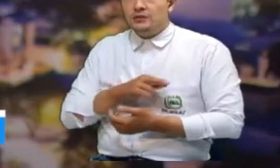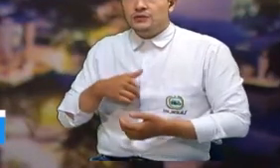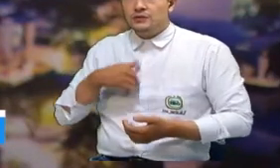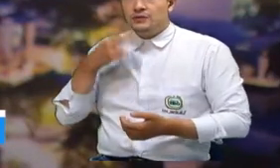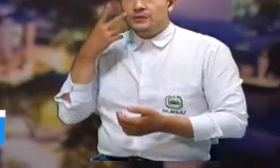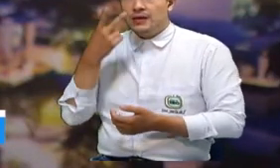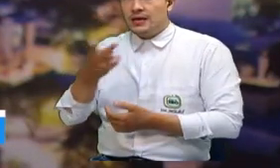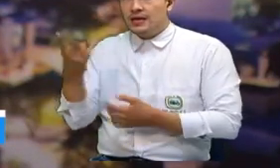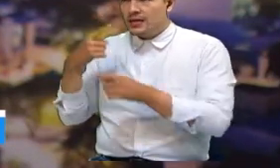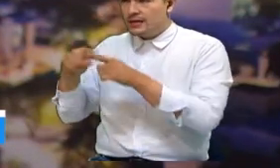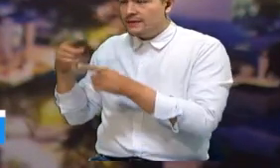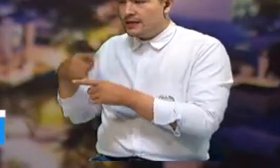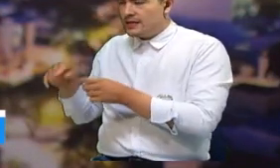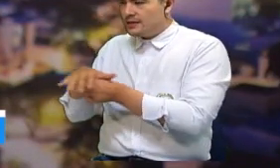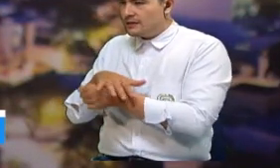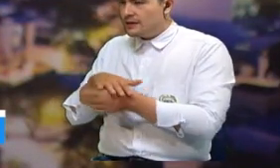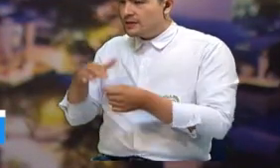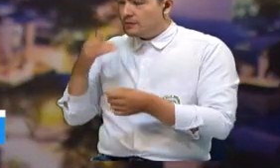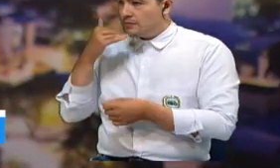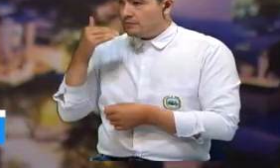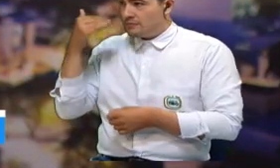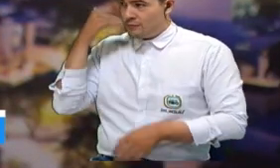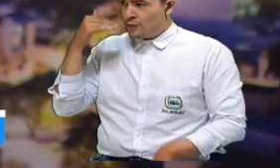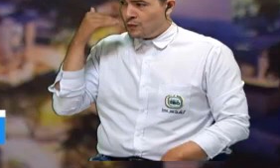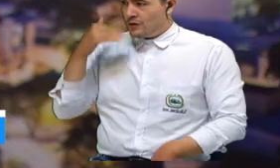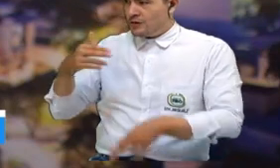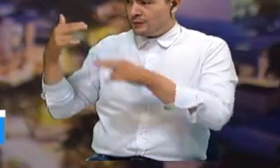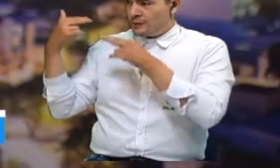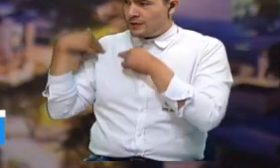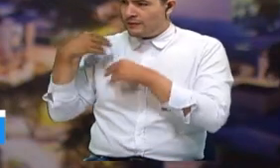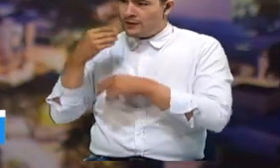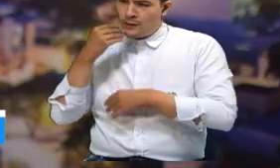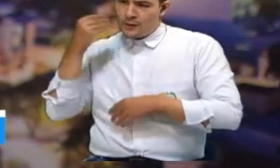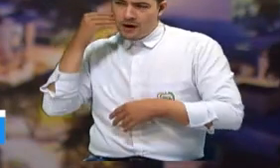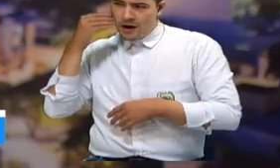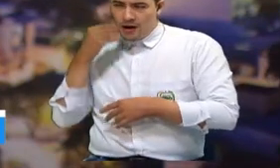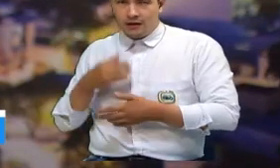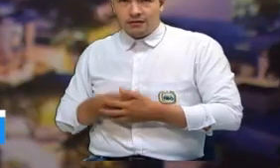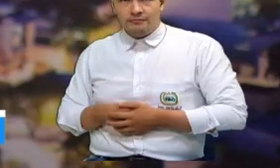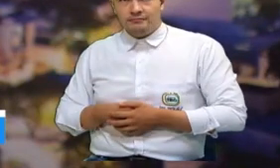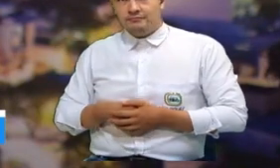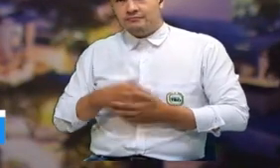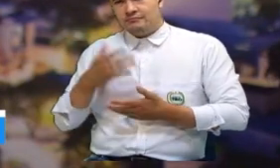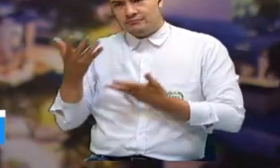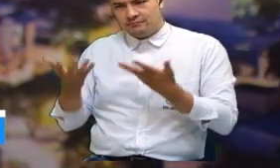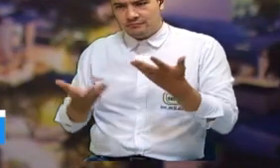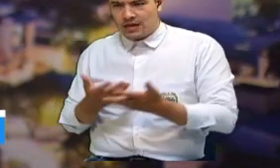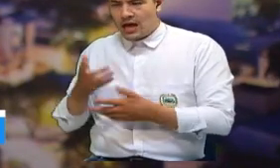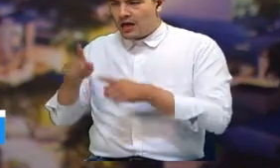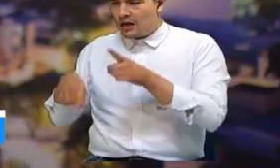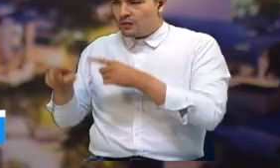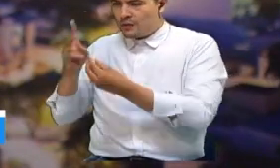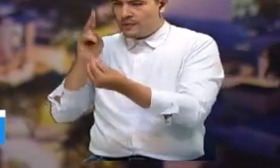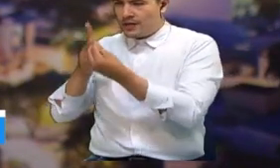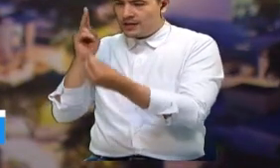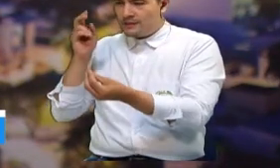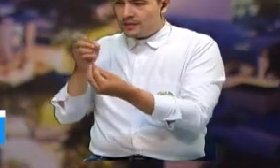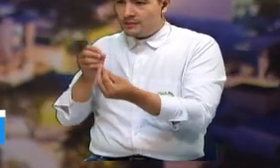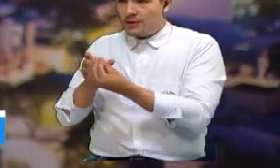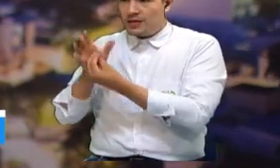muchas situaciones similares. Por ejemplo, mujeres que se encargan de su hogar, que lastimosamente pues son víctimas de